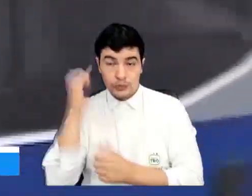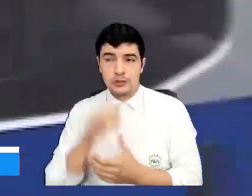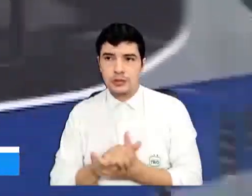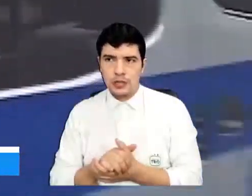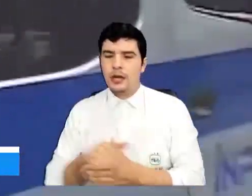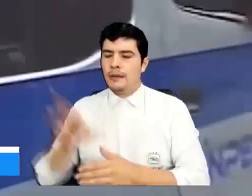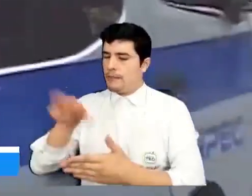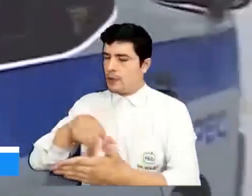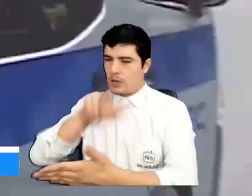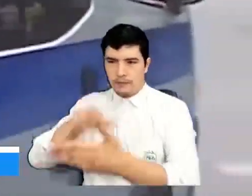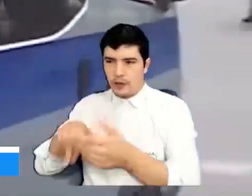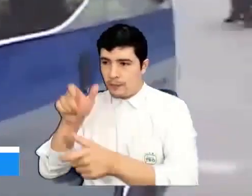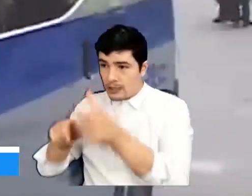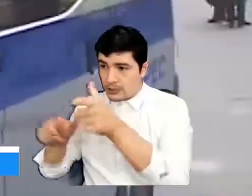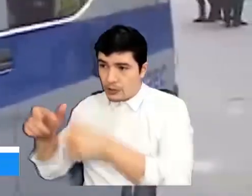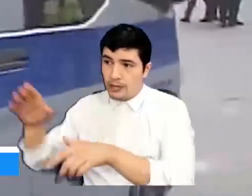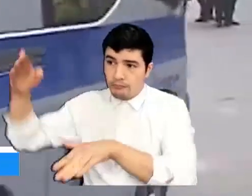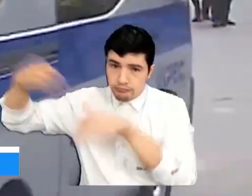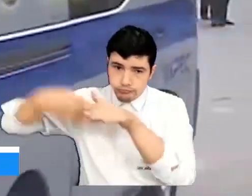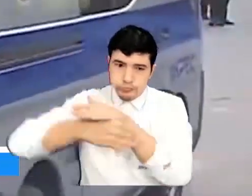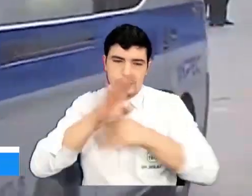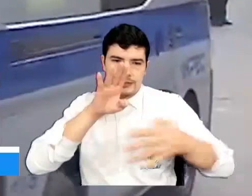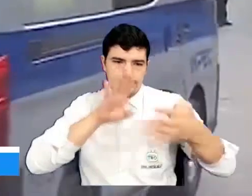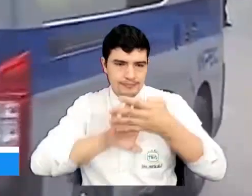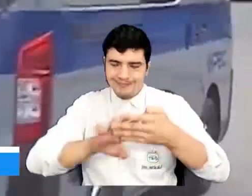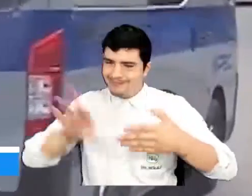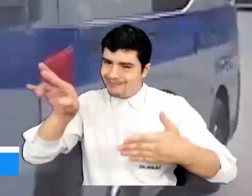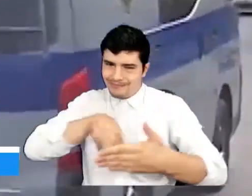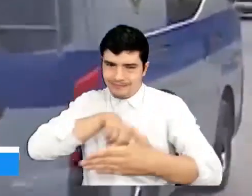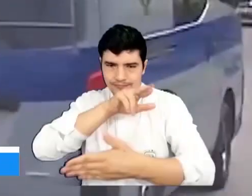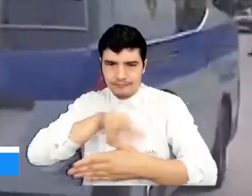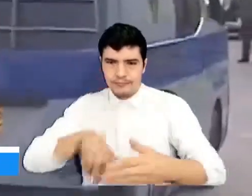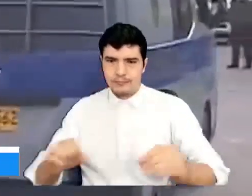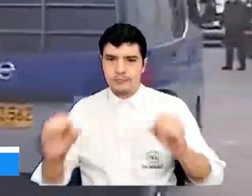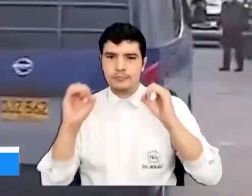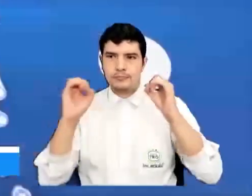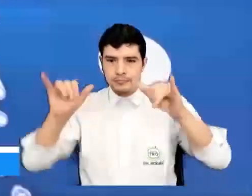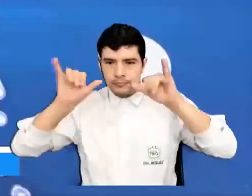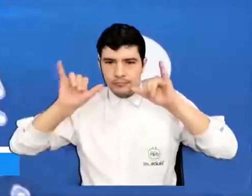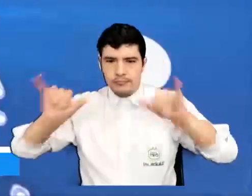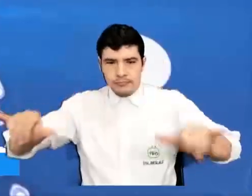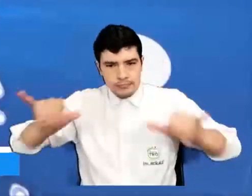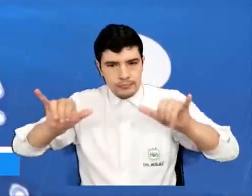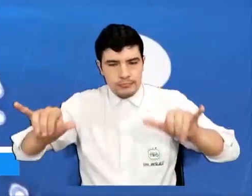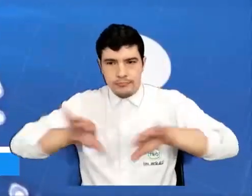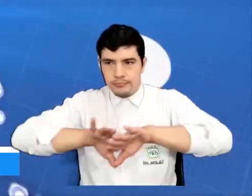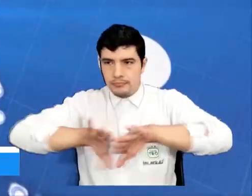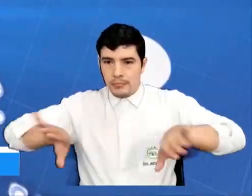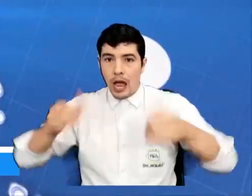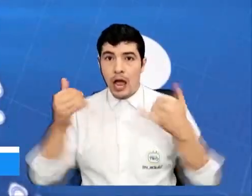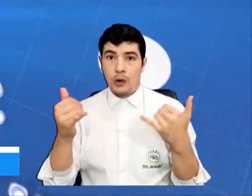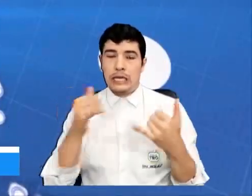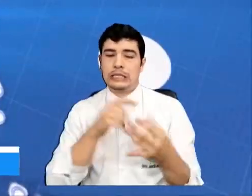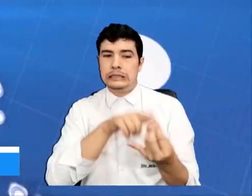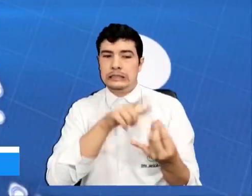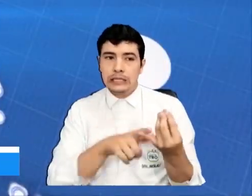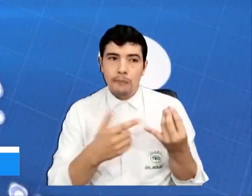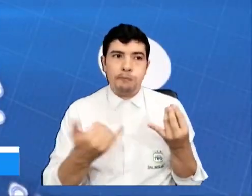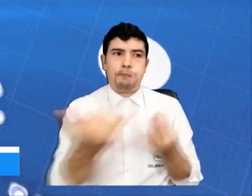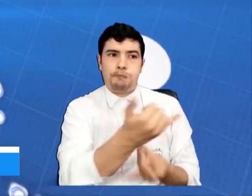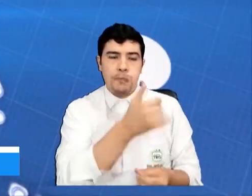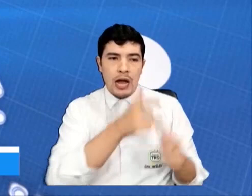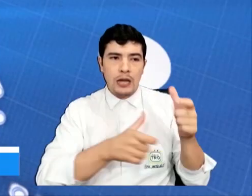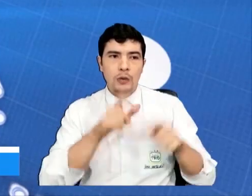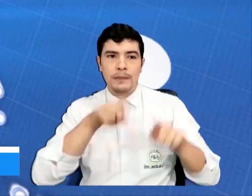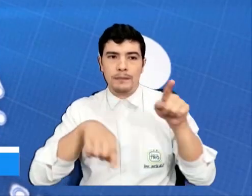de coronavirus en varias cárceles. Poder proteger la vida de todos nuestros compañeros y todos los funcionarios